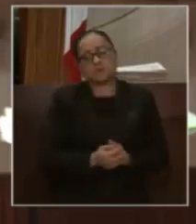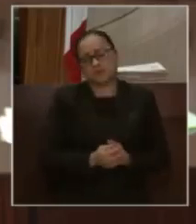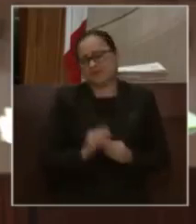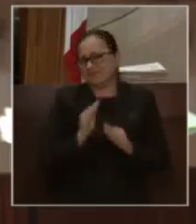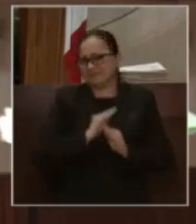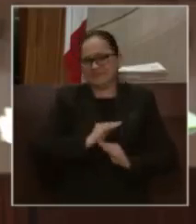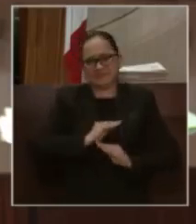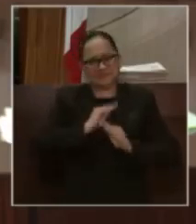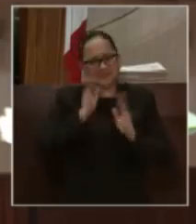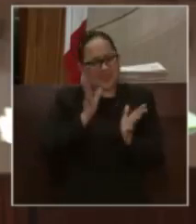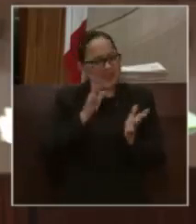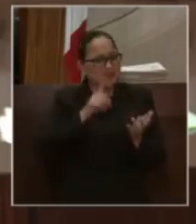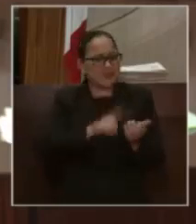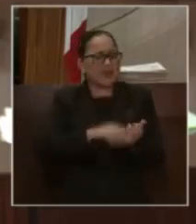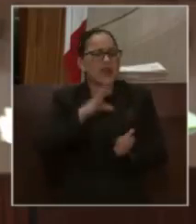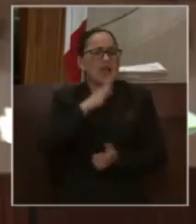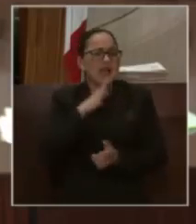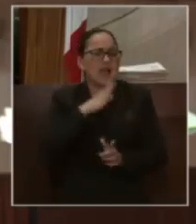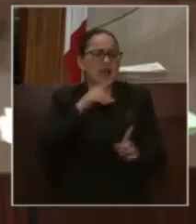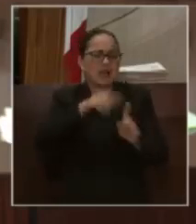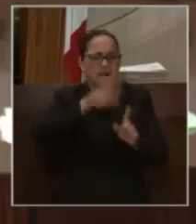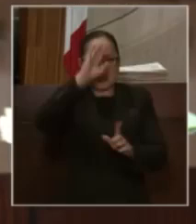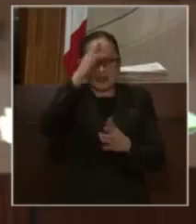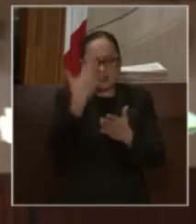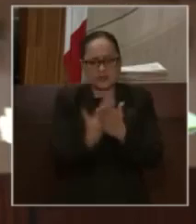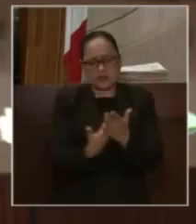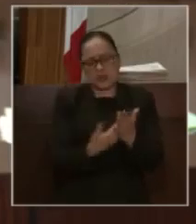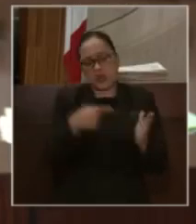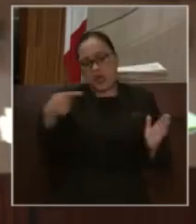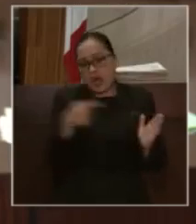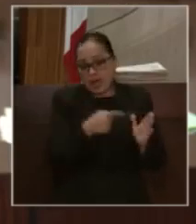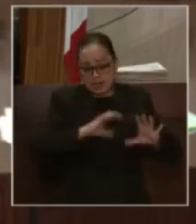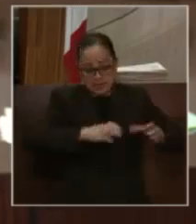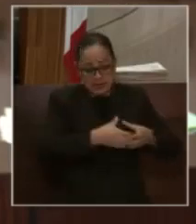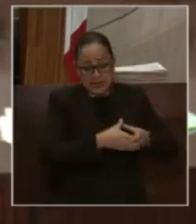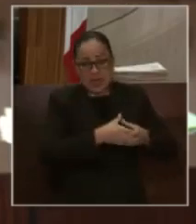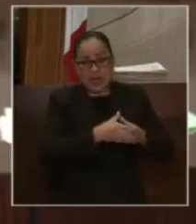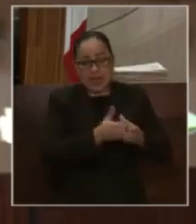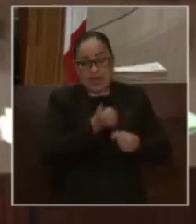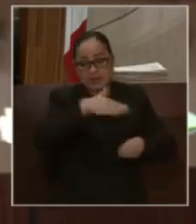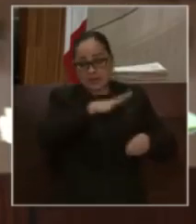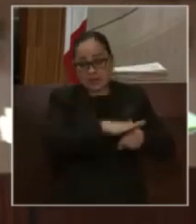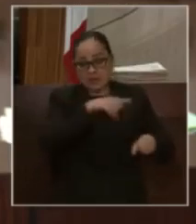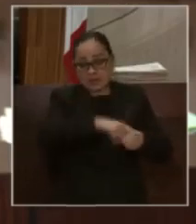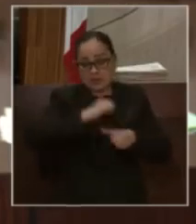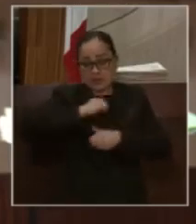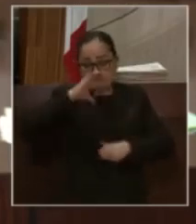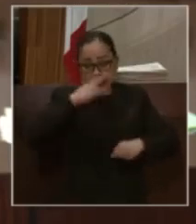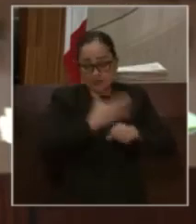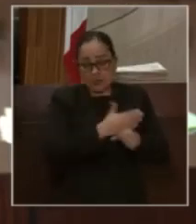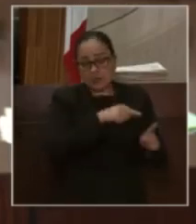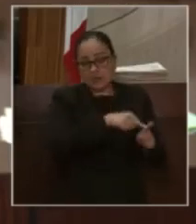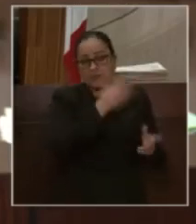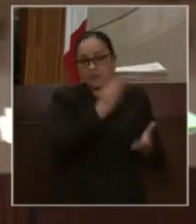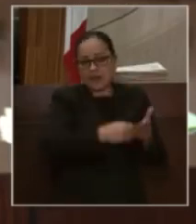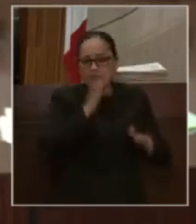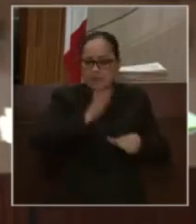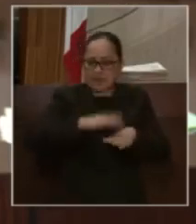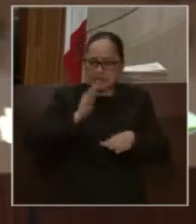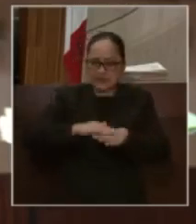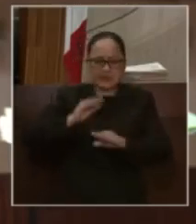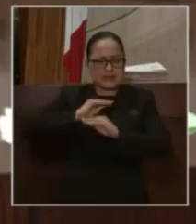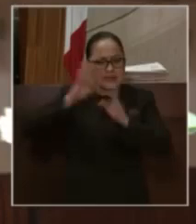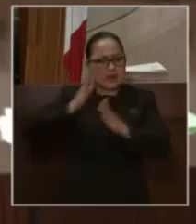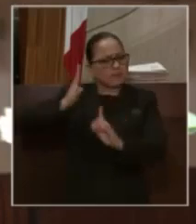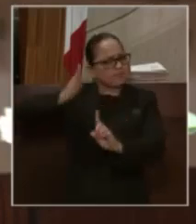invariablemente se afectó el principio de objetividad que, por supuesto, está vinculado con el principio de